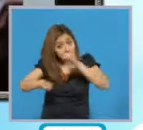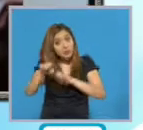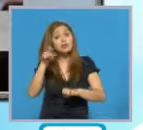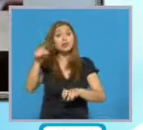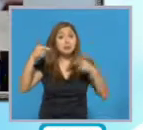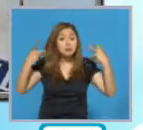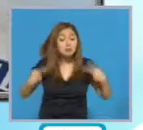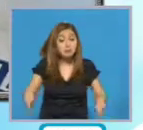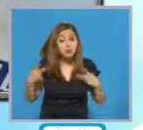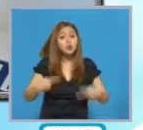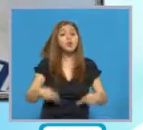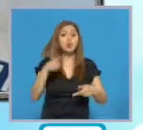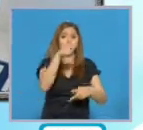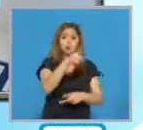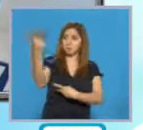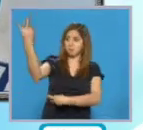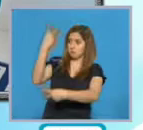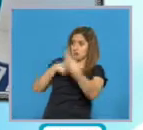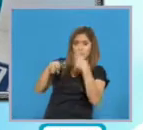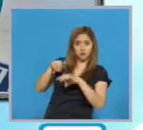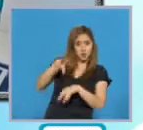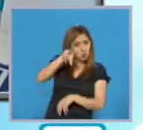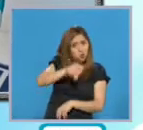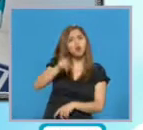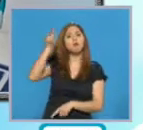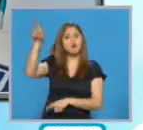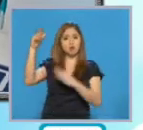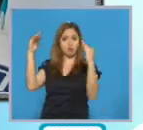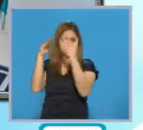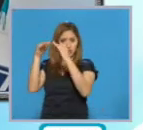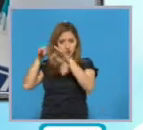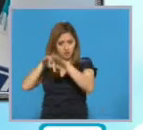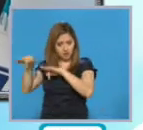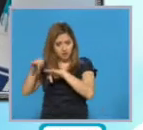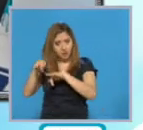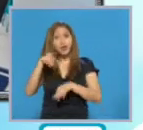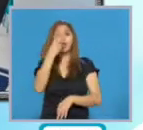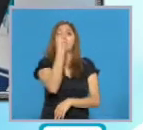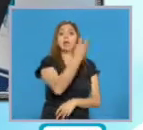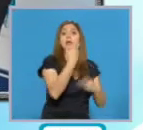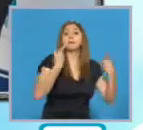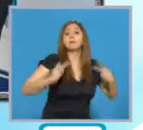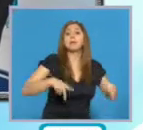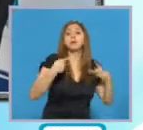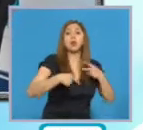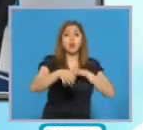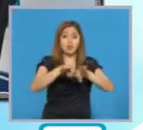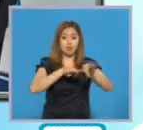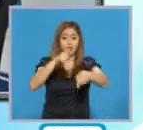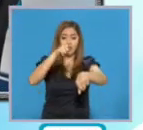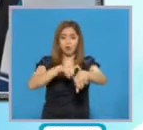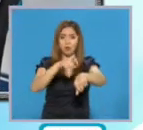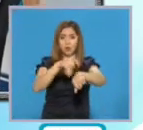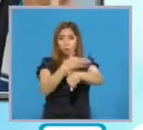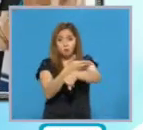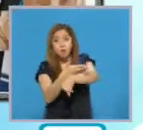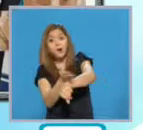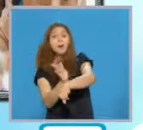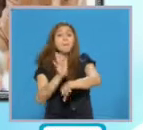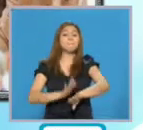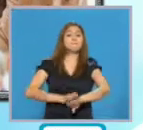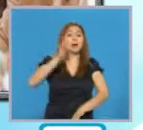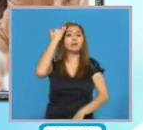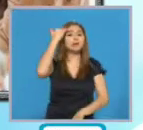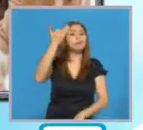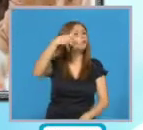que trabajan desde sus casas. Sí. Estas personas tienen un horario de trabajo y lo respetan. No trabajar de más también puede ser algo